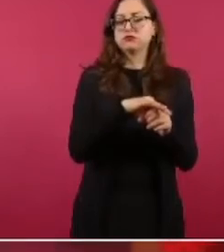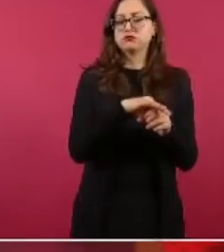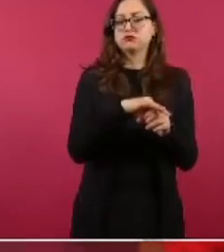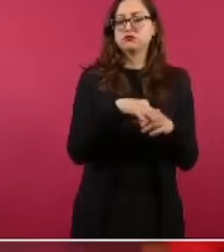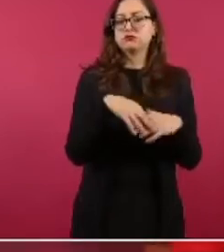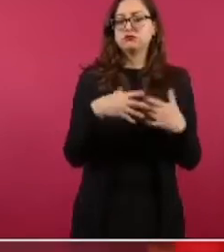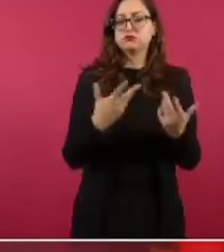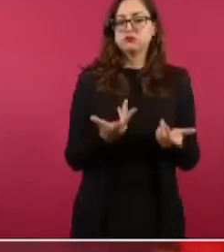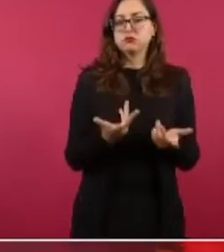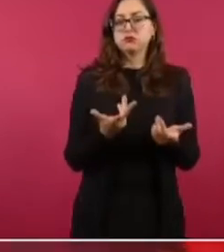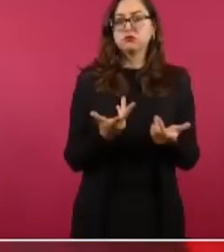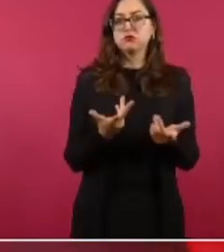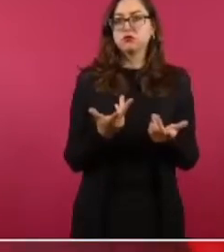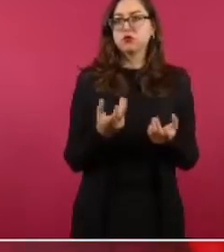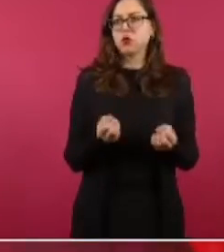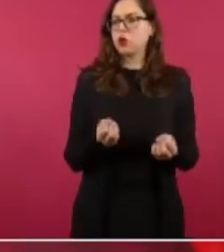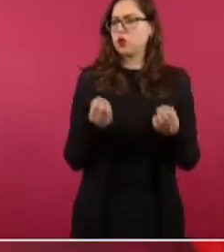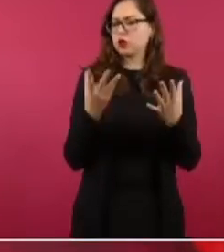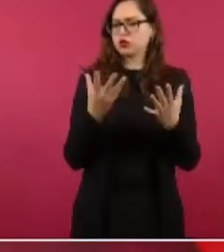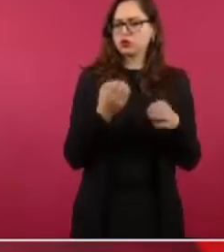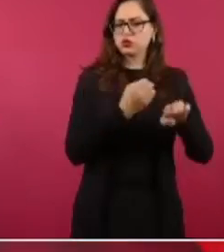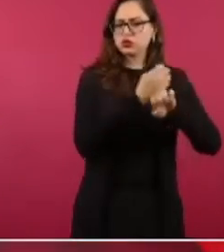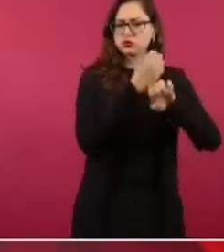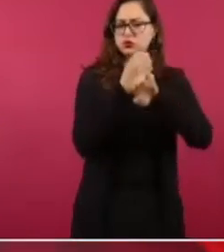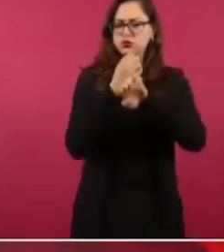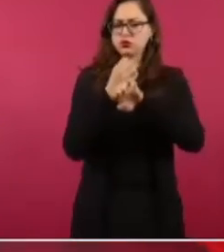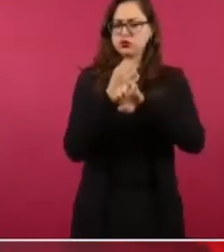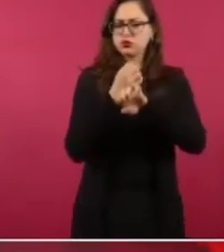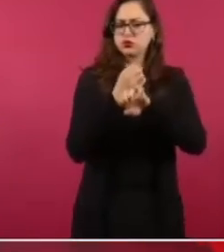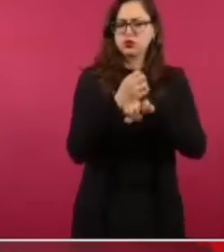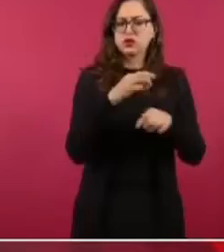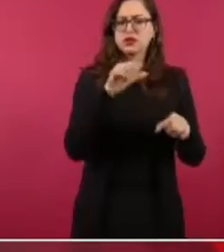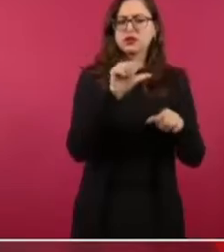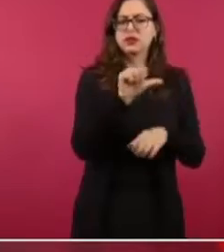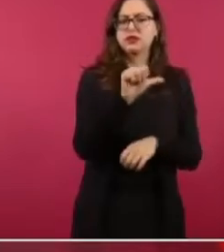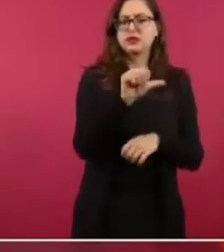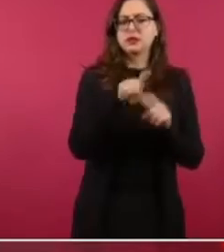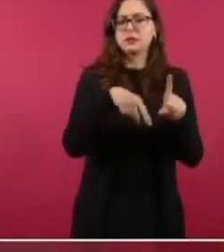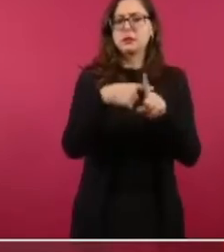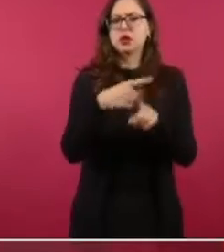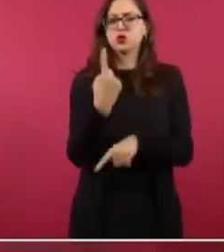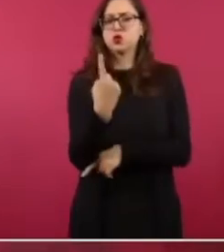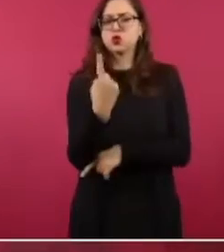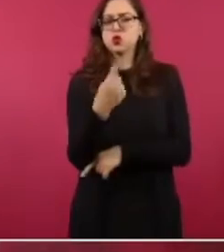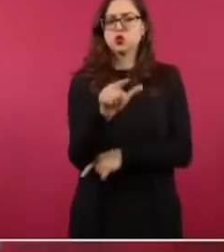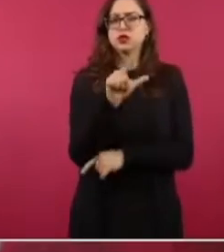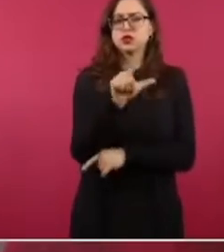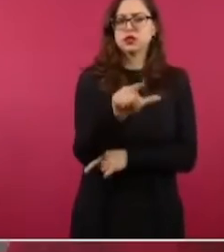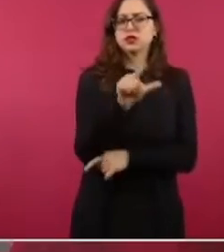En este caso serían 17.